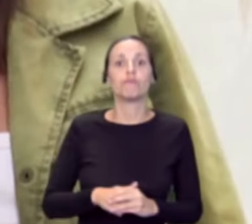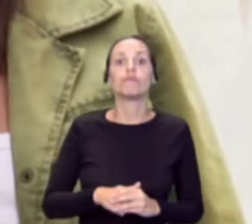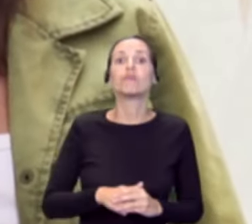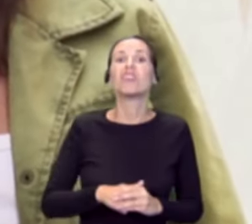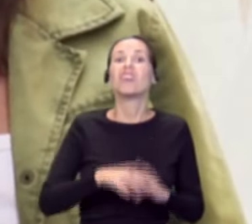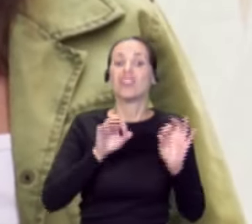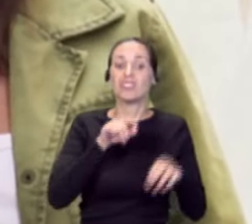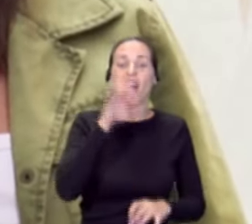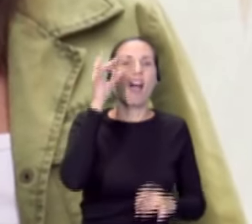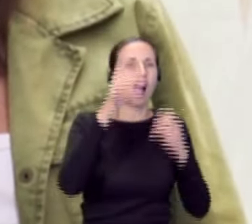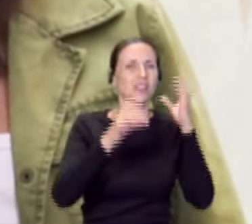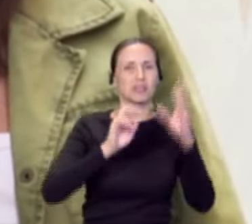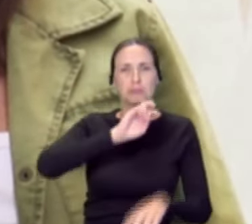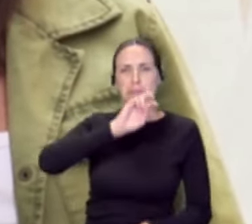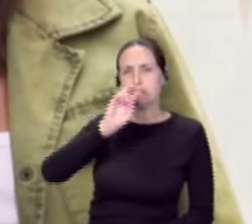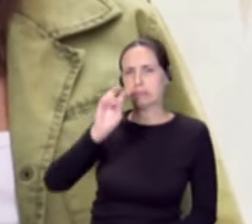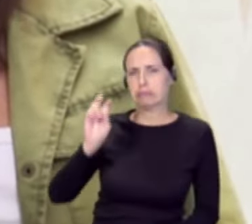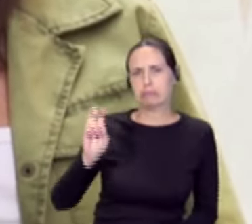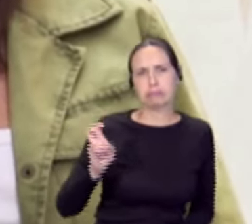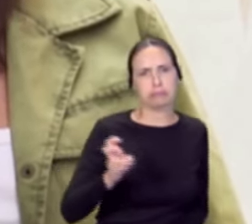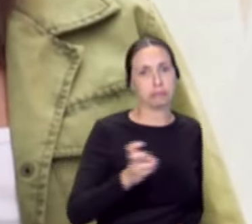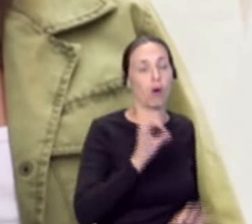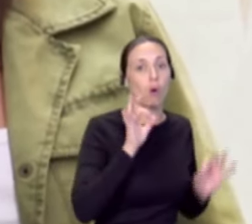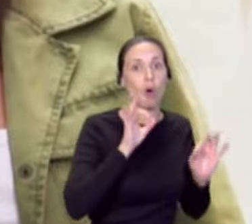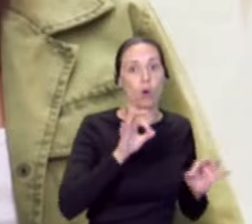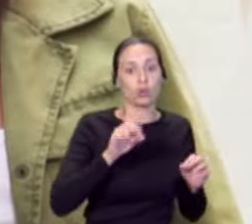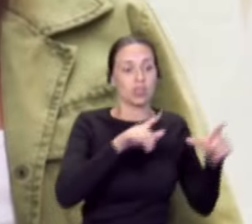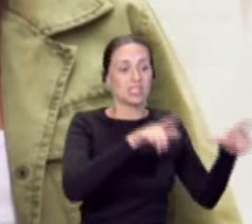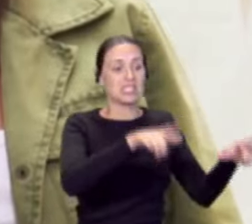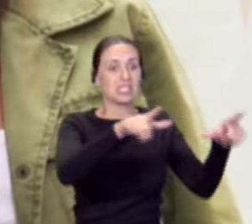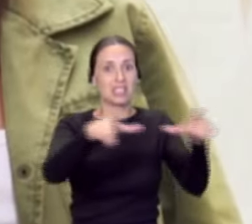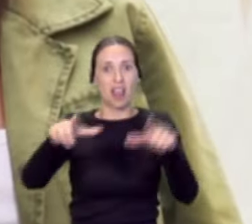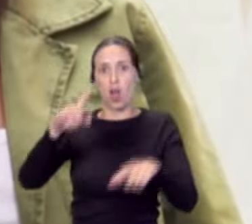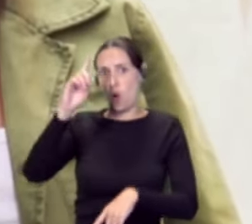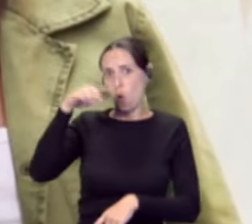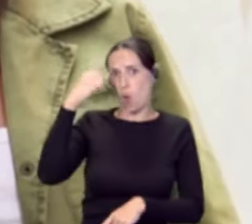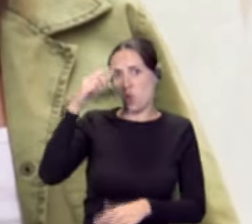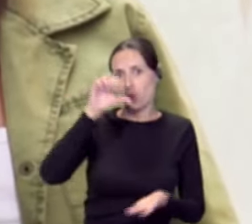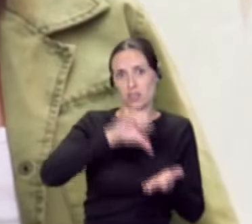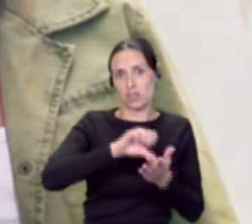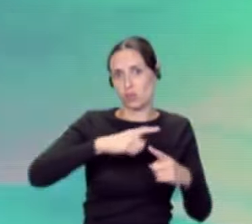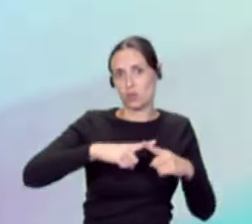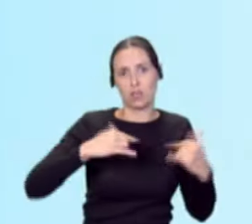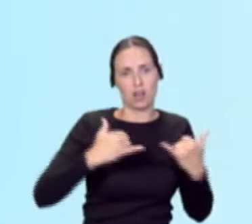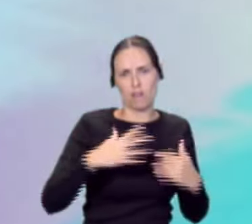un sinfín de actividades en prácticamente todas las salas culturales de la capital.